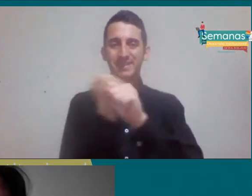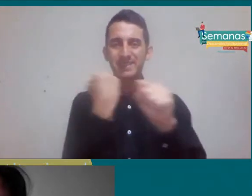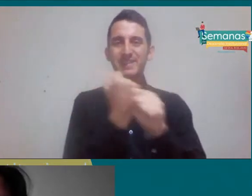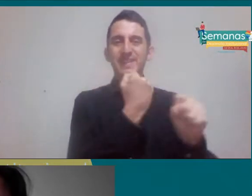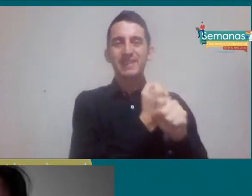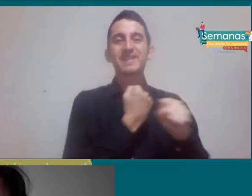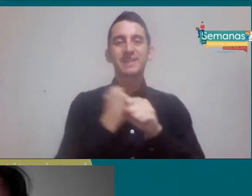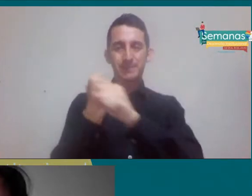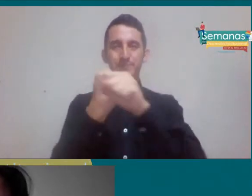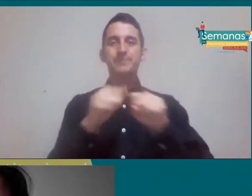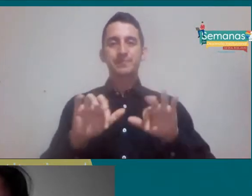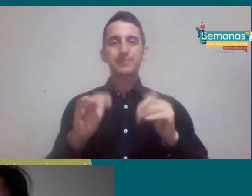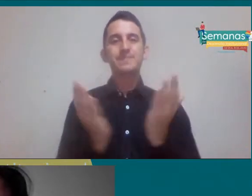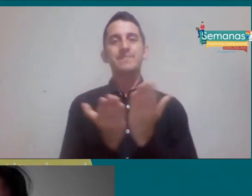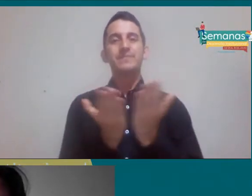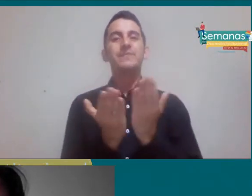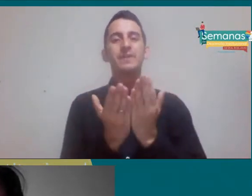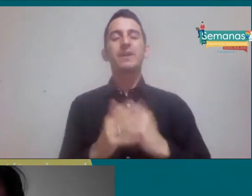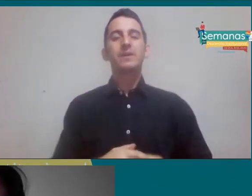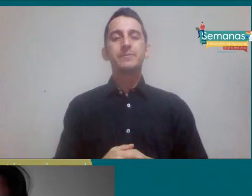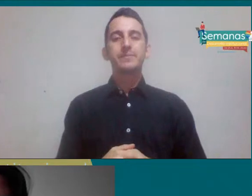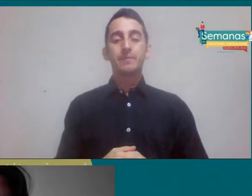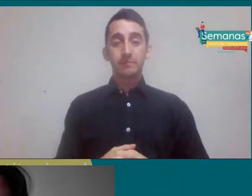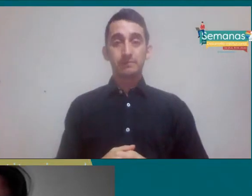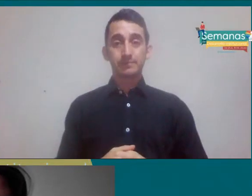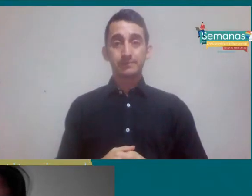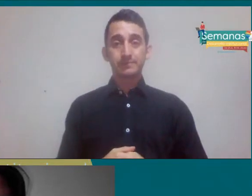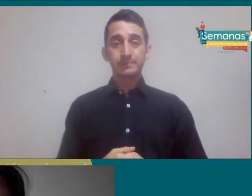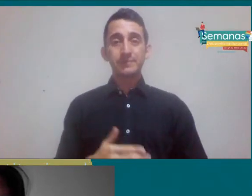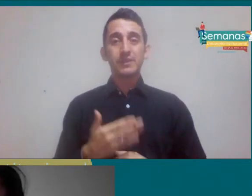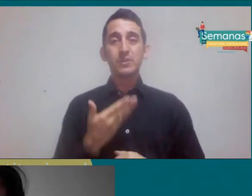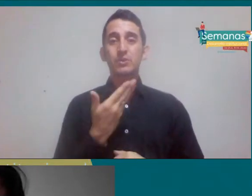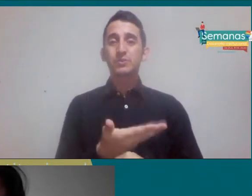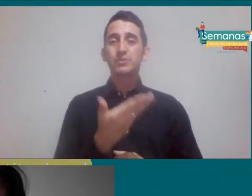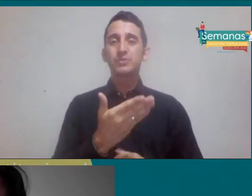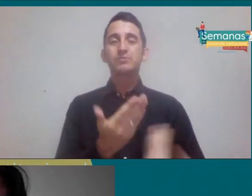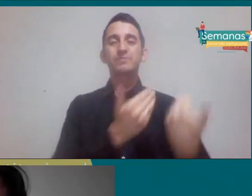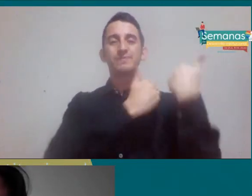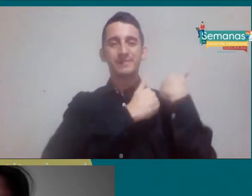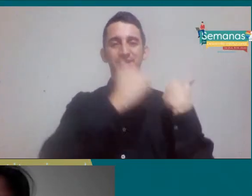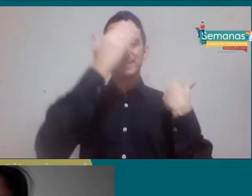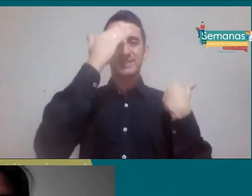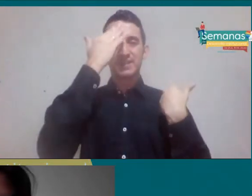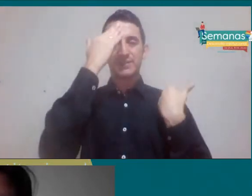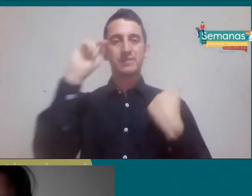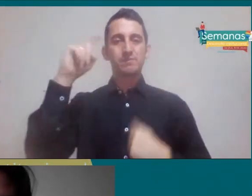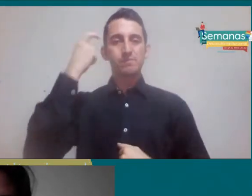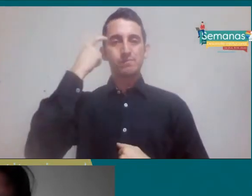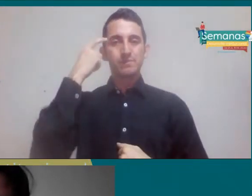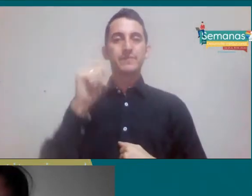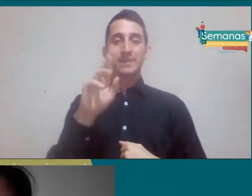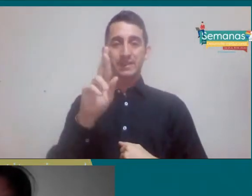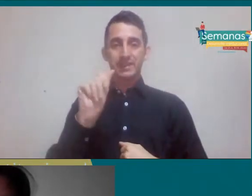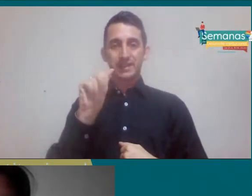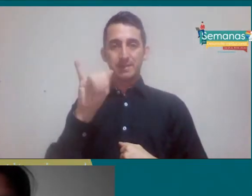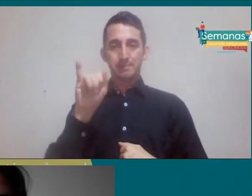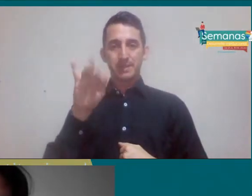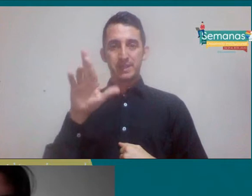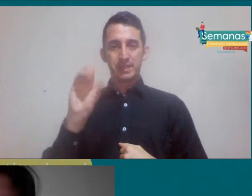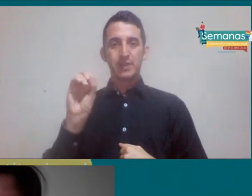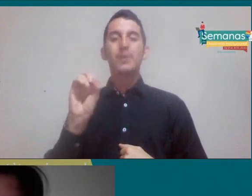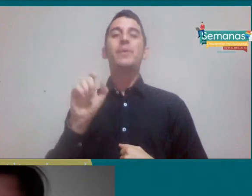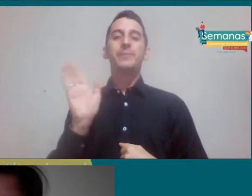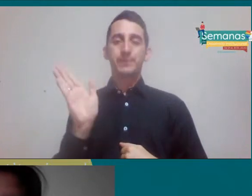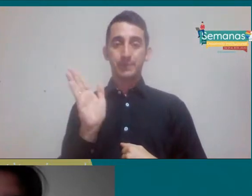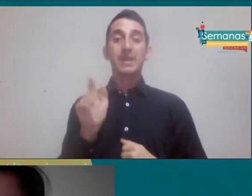que va la Secretaría de Educación, en cabeza, pues, por supuesto, de su señor gobernador, el doctor Ramiro Barragán Adame, al cual les